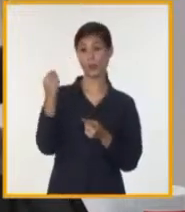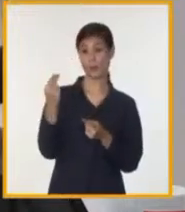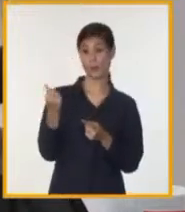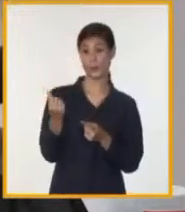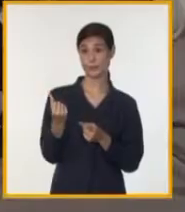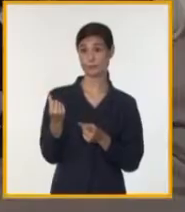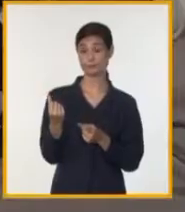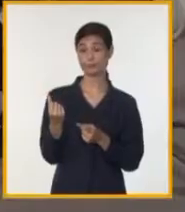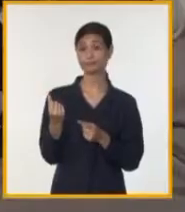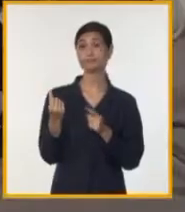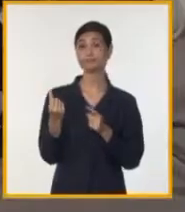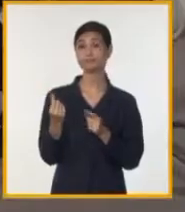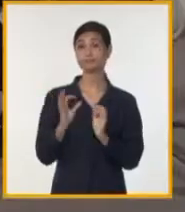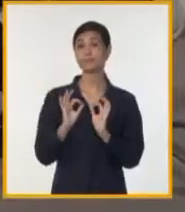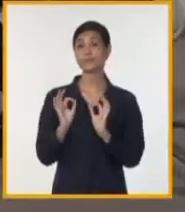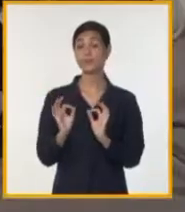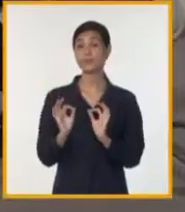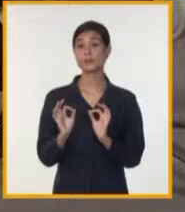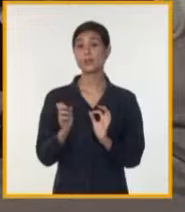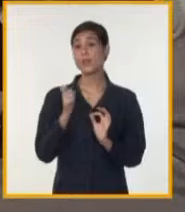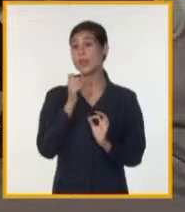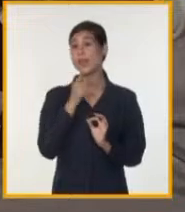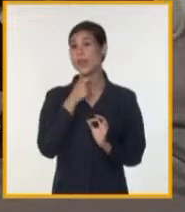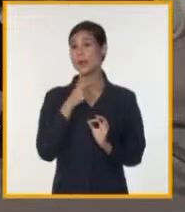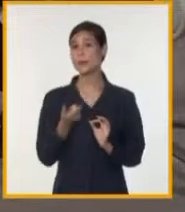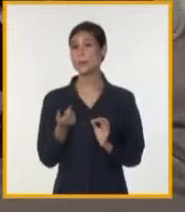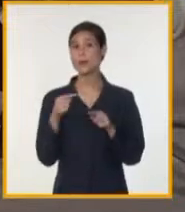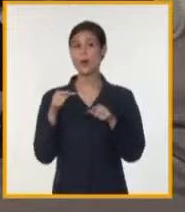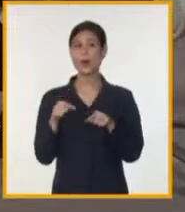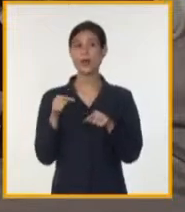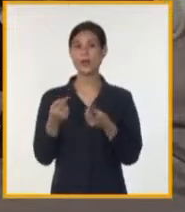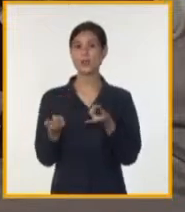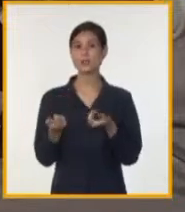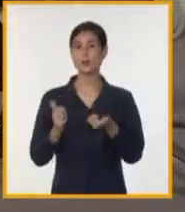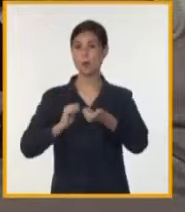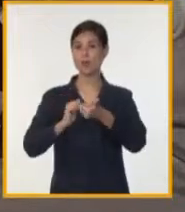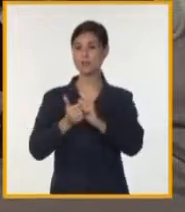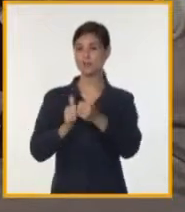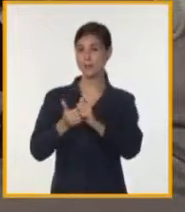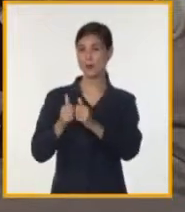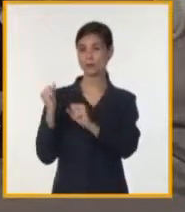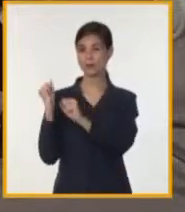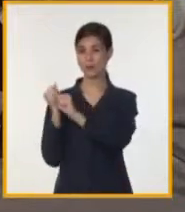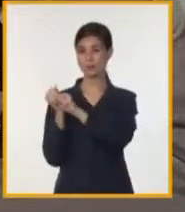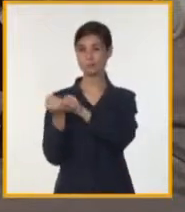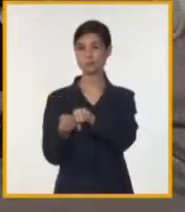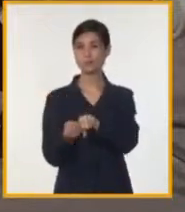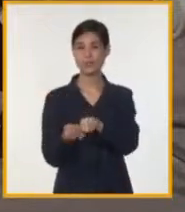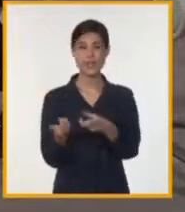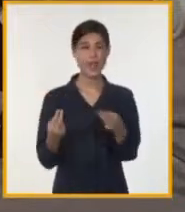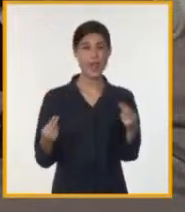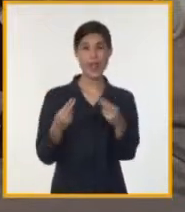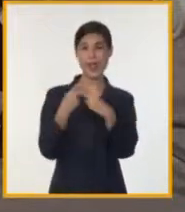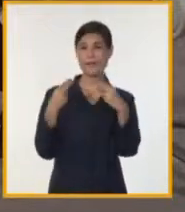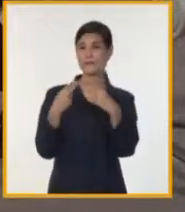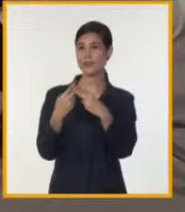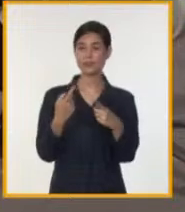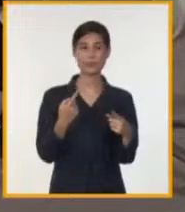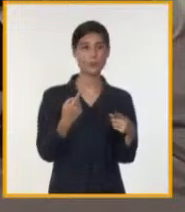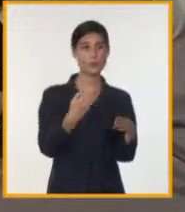solamente marcar que todo lo que tiene que estar relacionado con la Serie Nacional de Béisbol y muchos de los eventos primer nivel del Inter, la Unión Nacional los